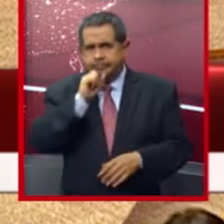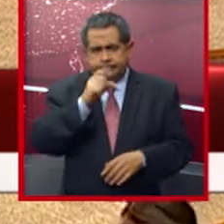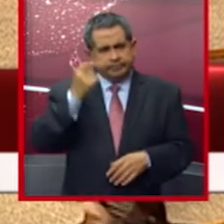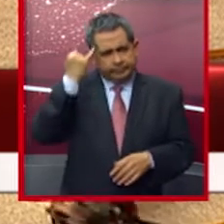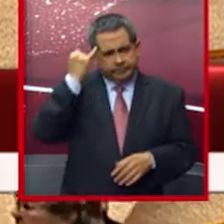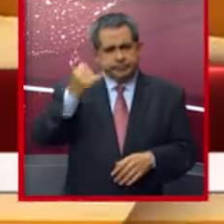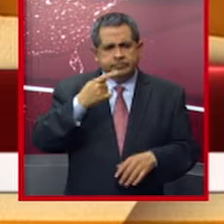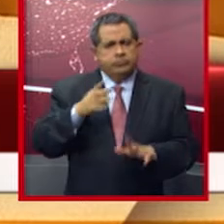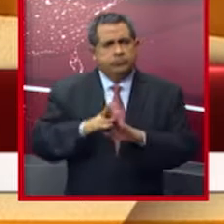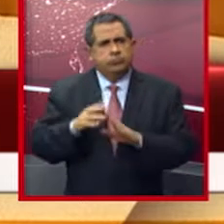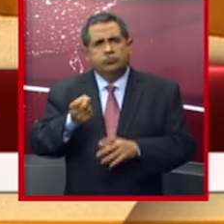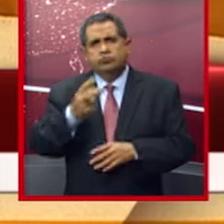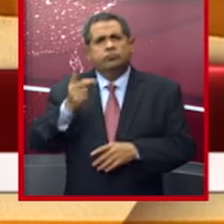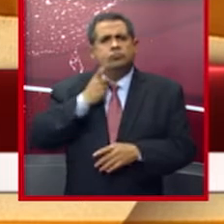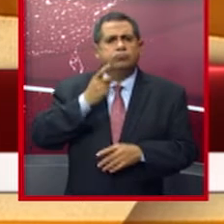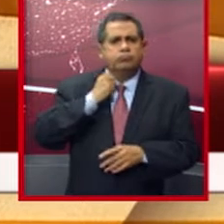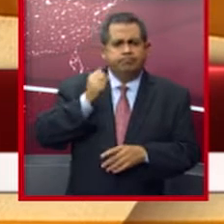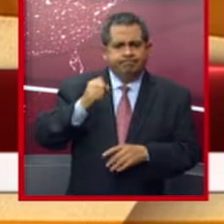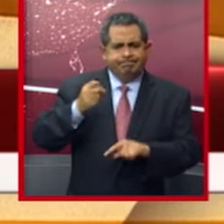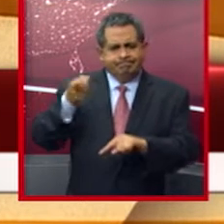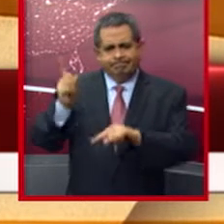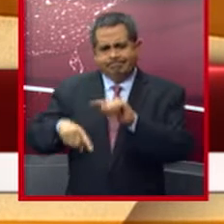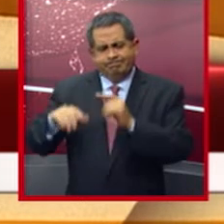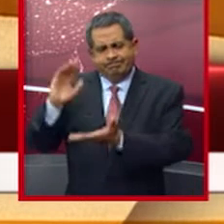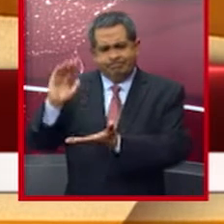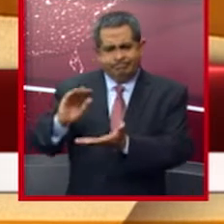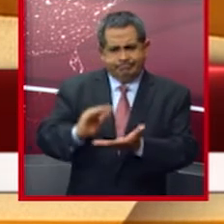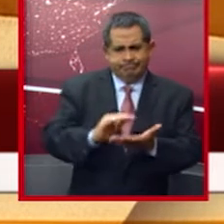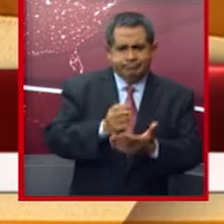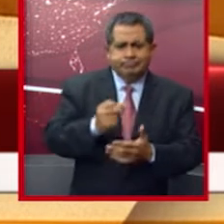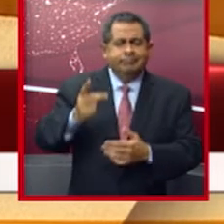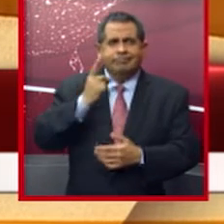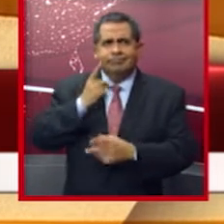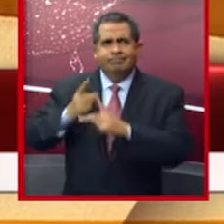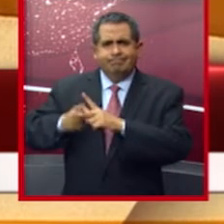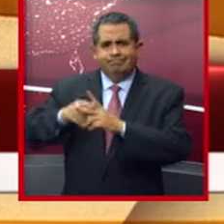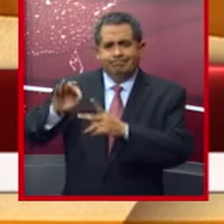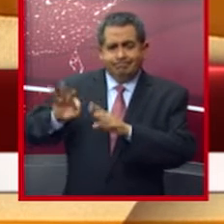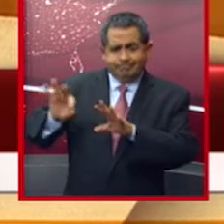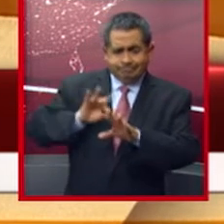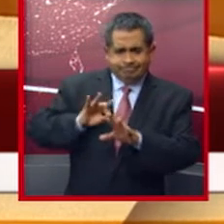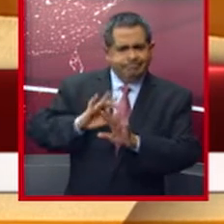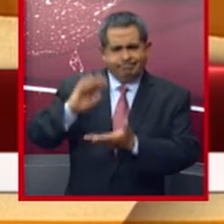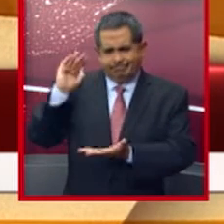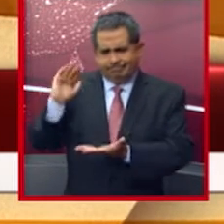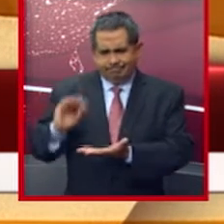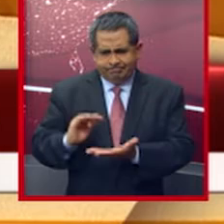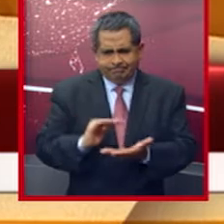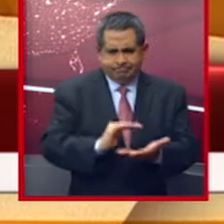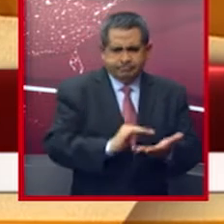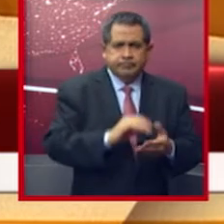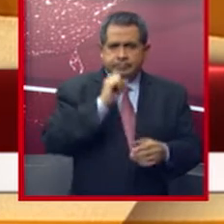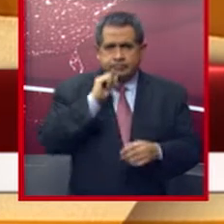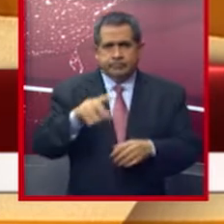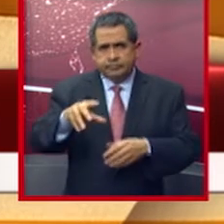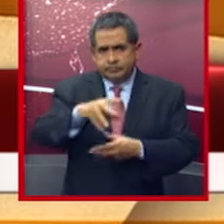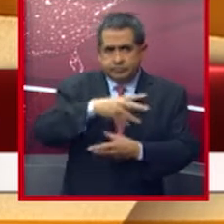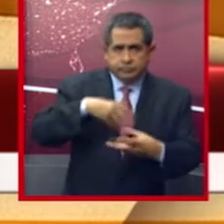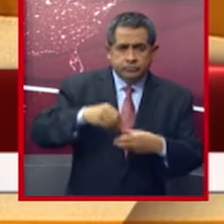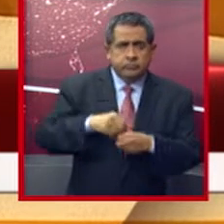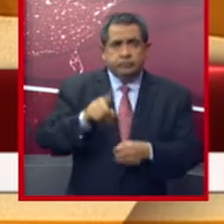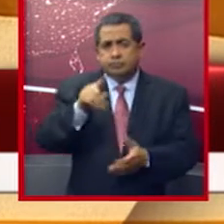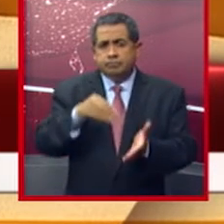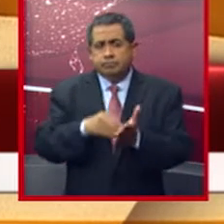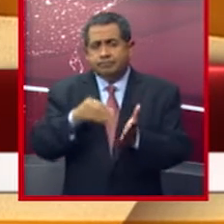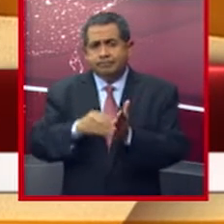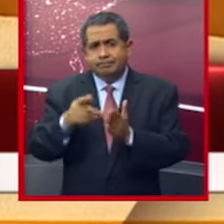eliminar a legisladores federales y locales plurinominales y a reducir tiempos de campañas políticas, así como la aprobación de una bolsa de 1,000 millones de